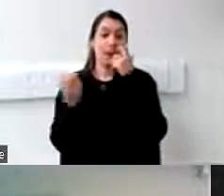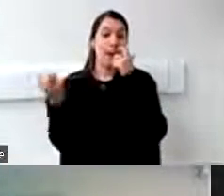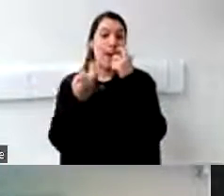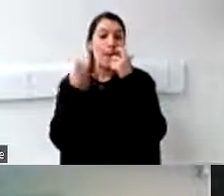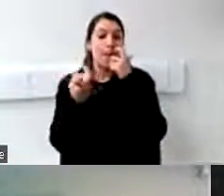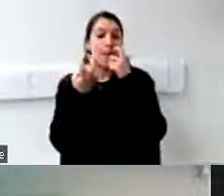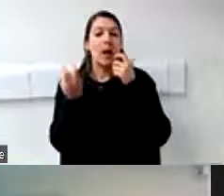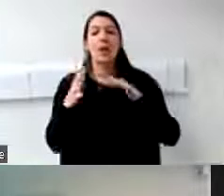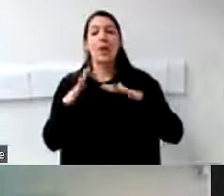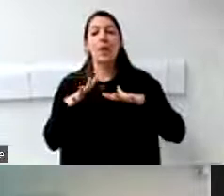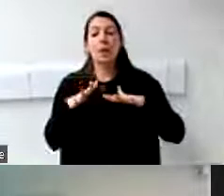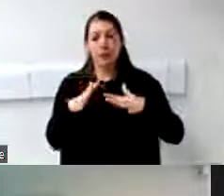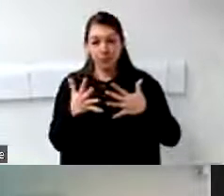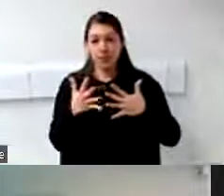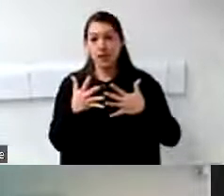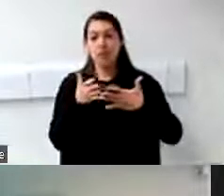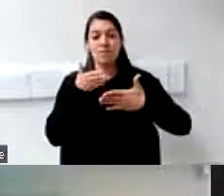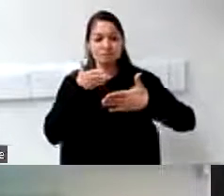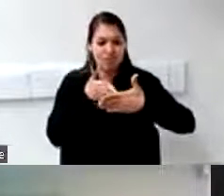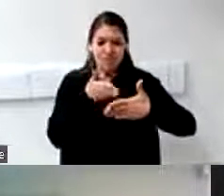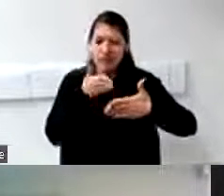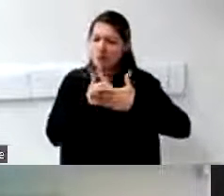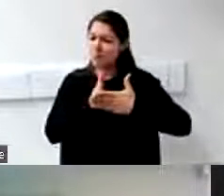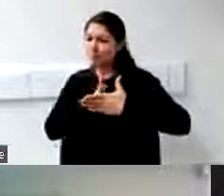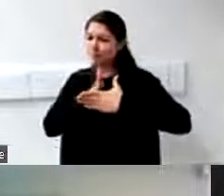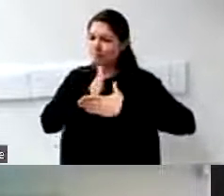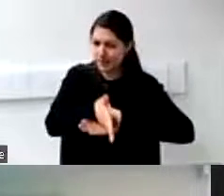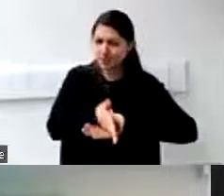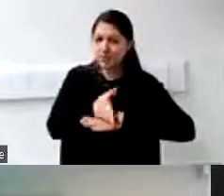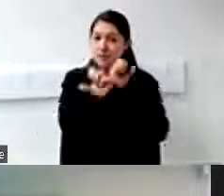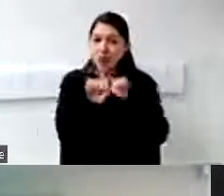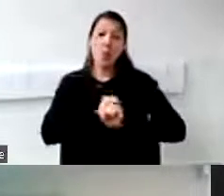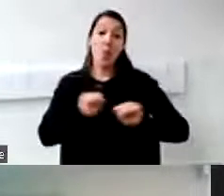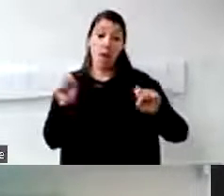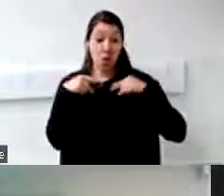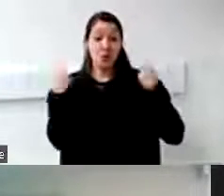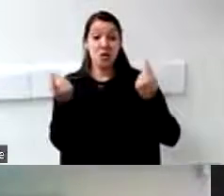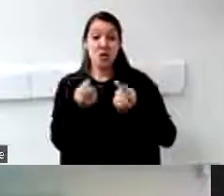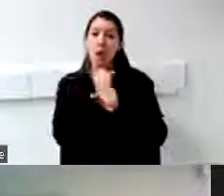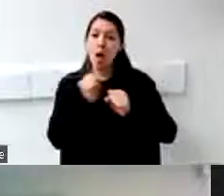eliminar las distintas barreras que son posibles de eliminarlas